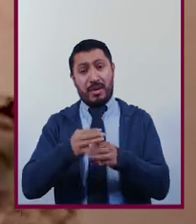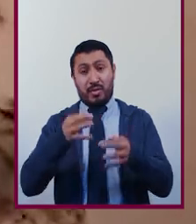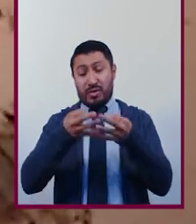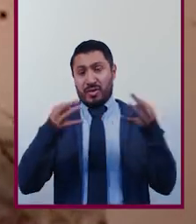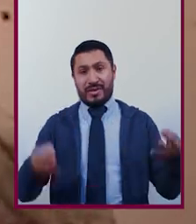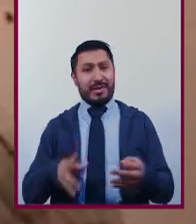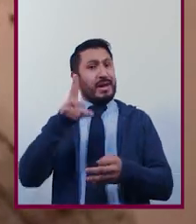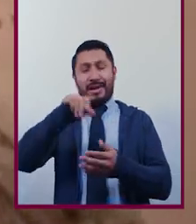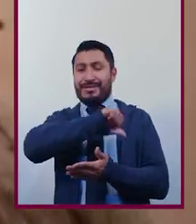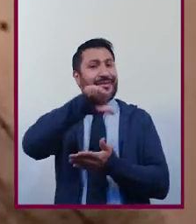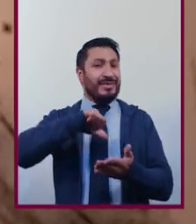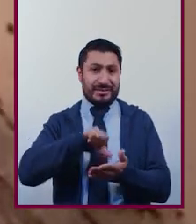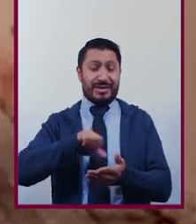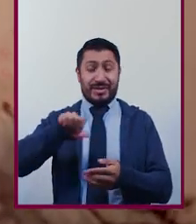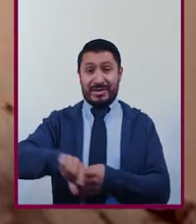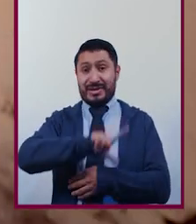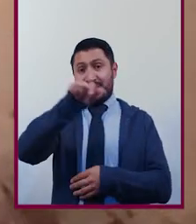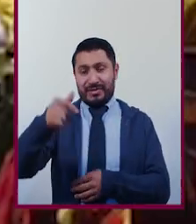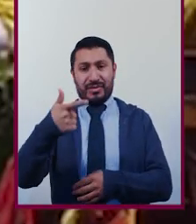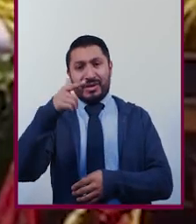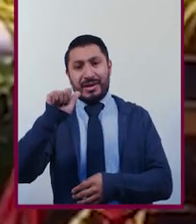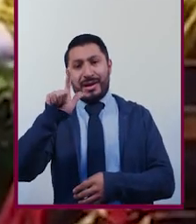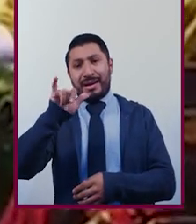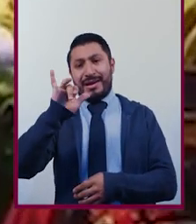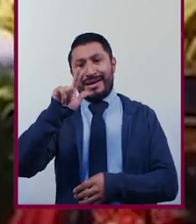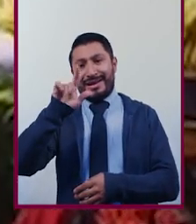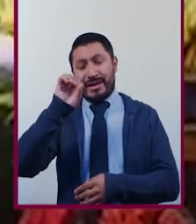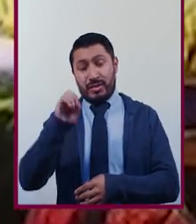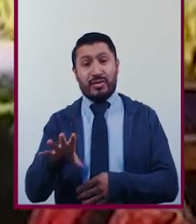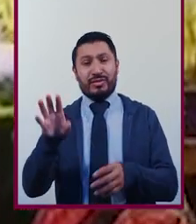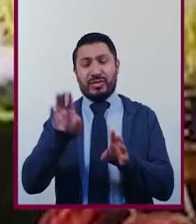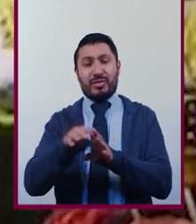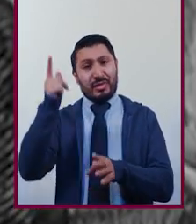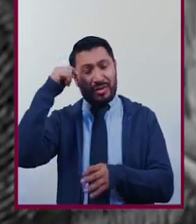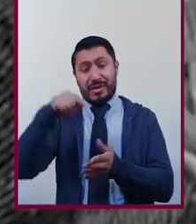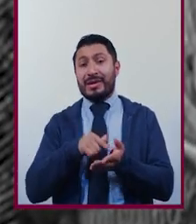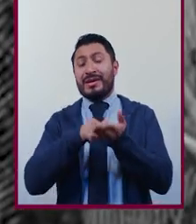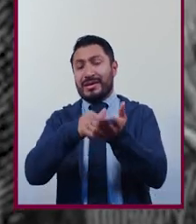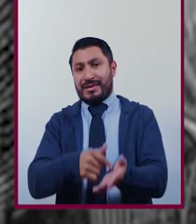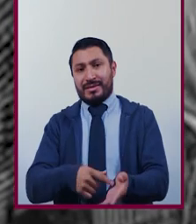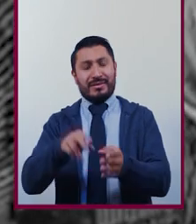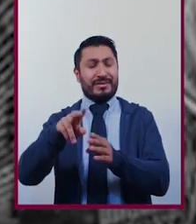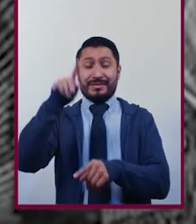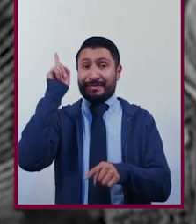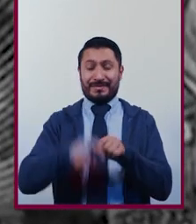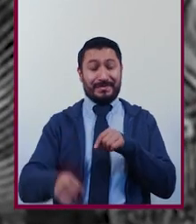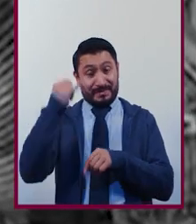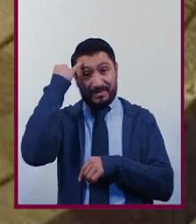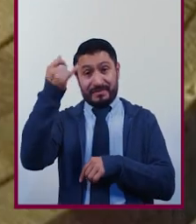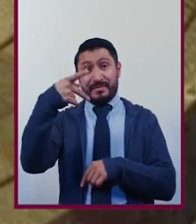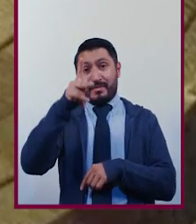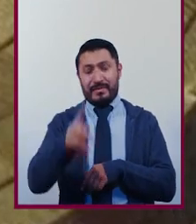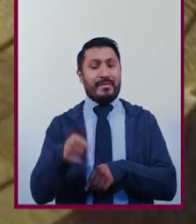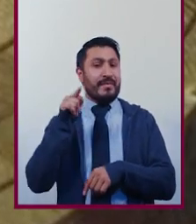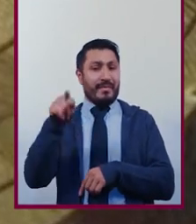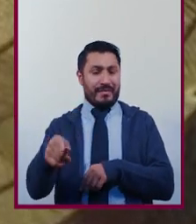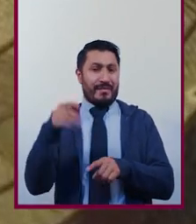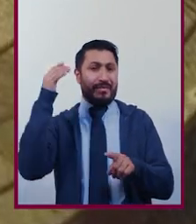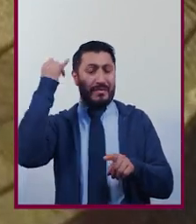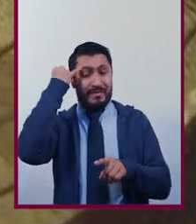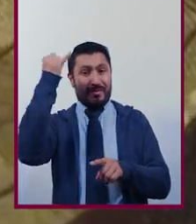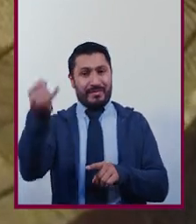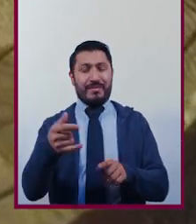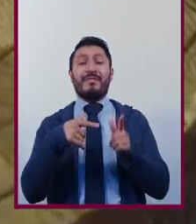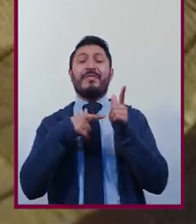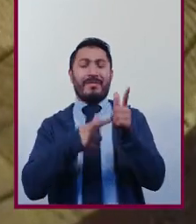décadas después, Galileo Galilei respaldó esta idea. Sabemos que al pobre se le obligó a renegar de sus ideas, pero al final, su visión heliocéntrica es